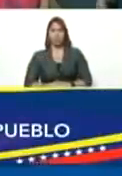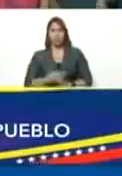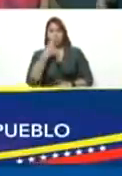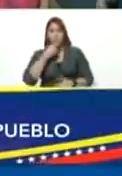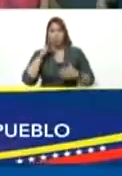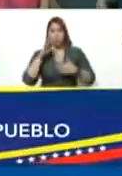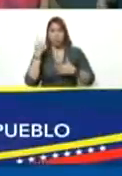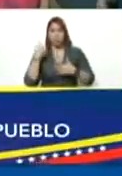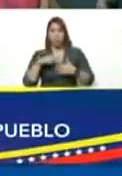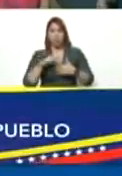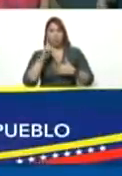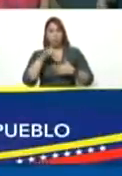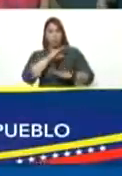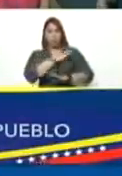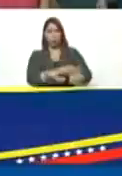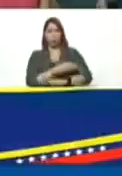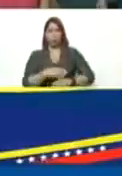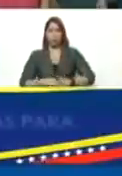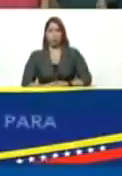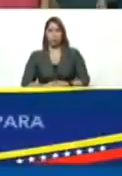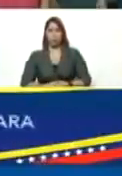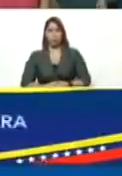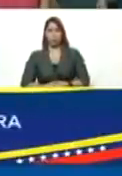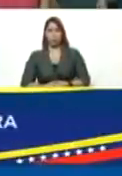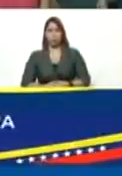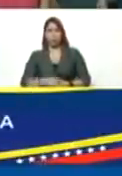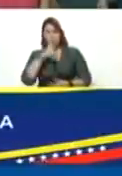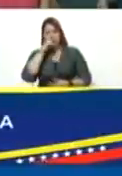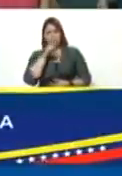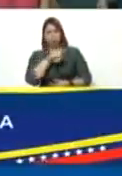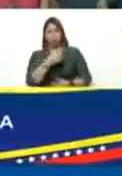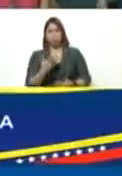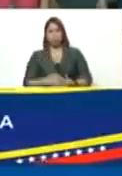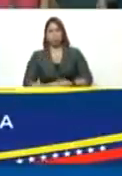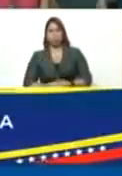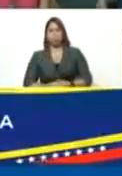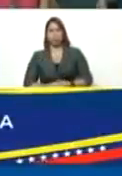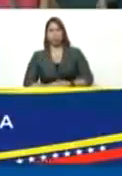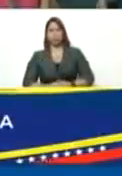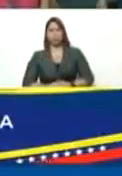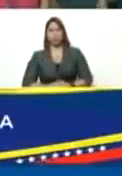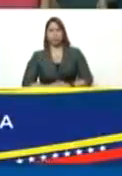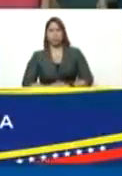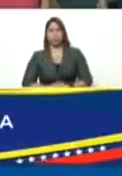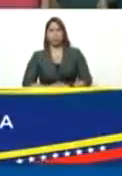Comprometido, mira, tenemos el poder, José Gregorio. ¿Qué edad tienes tú, José Gregorio?